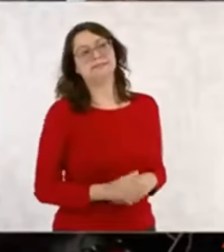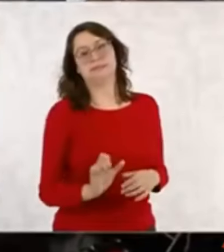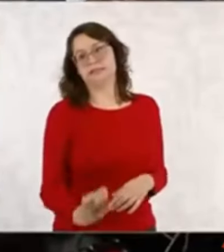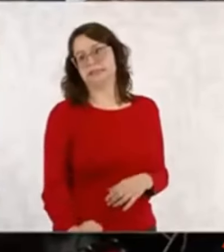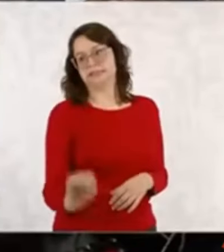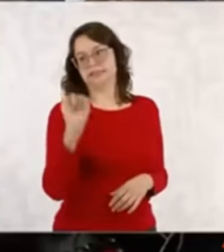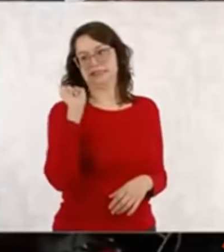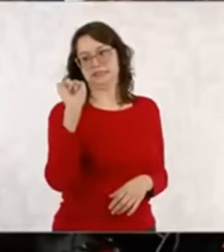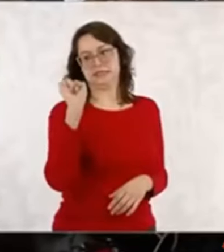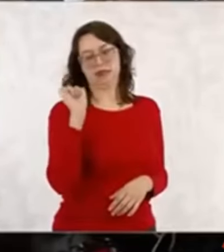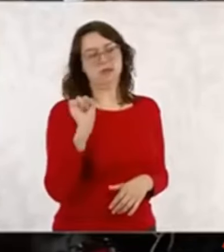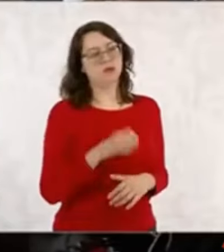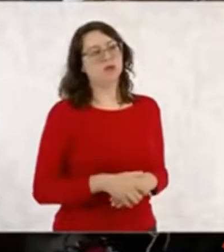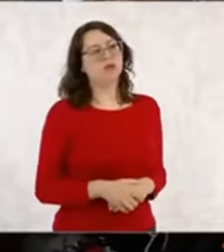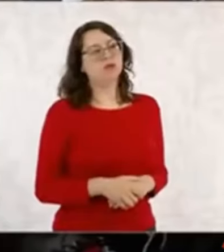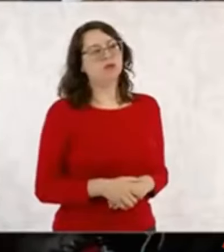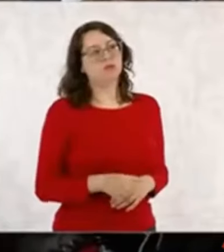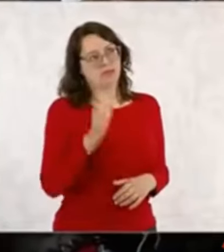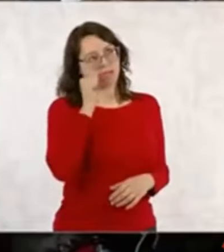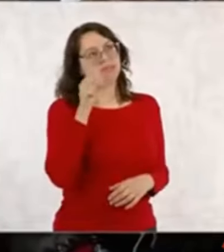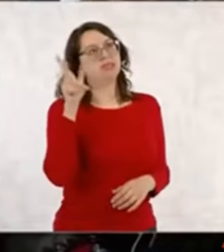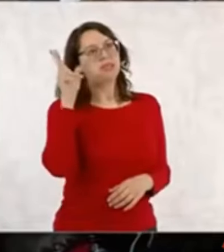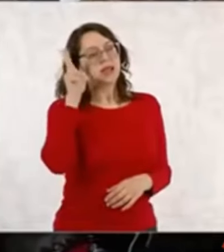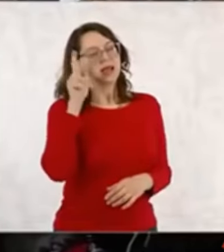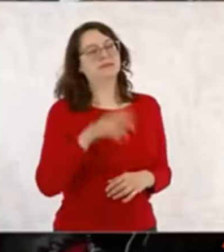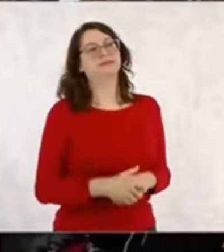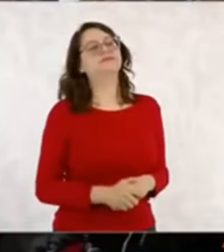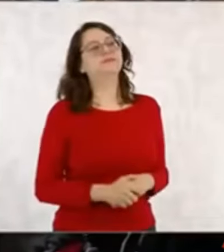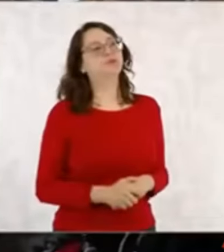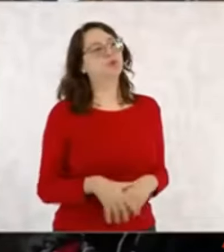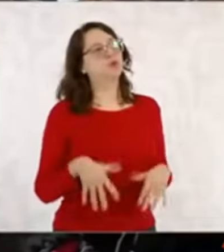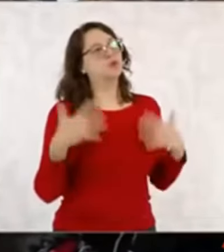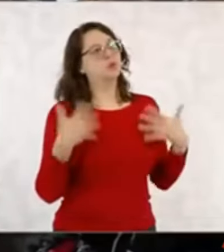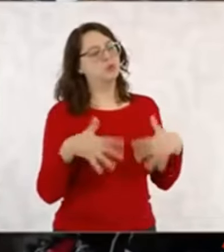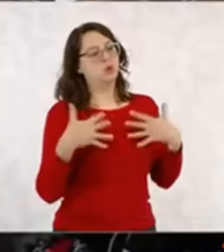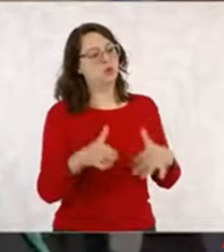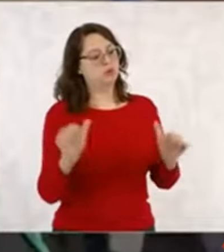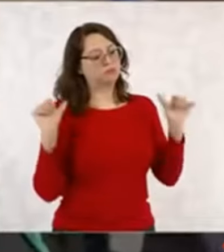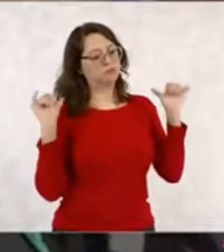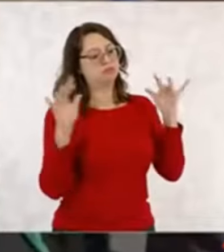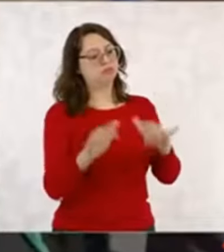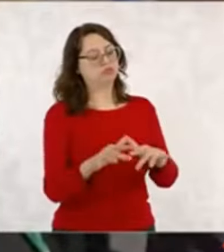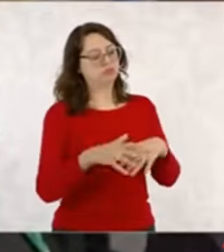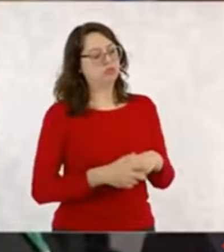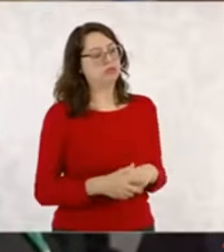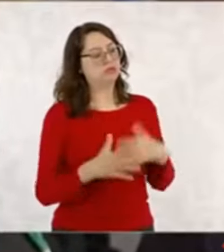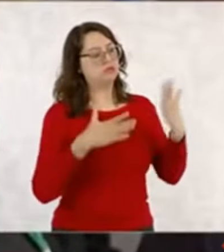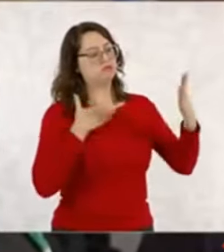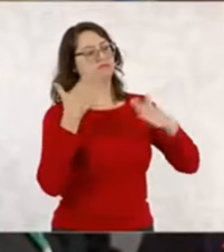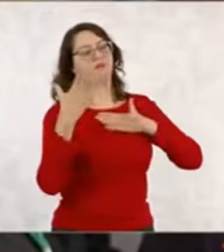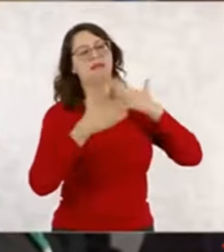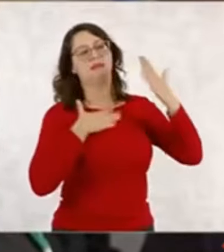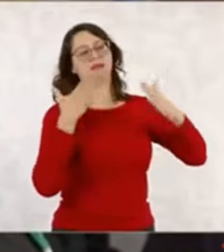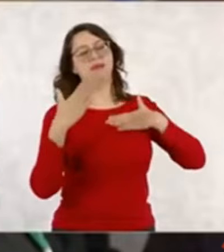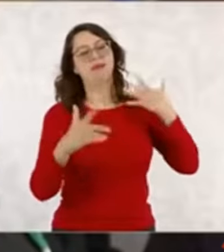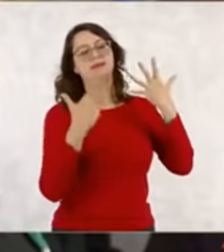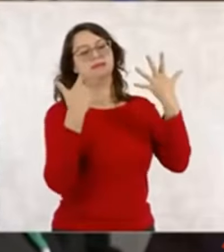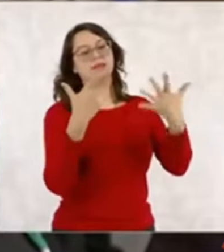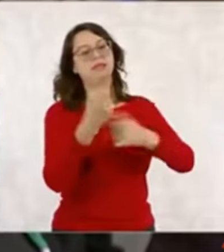el sábado, antier, este evento, este festejo por los 7 años de la transformación.